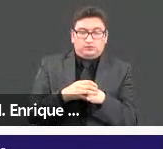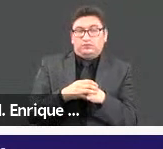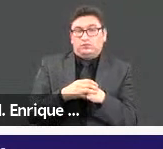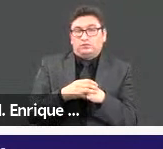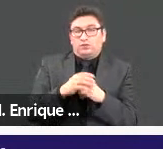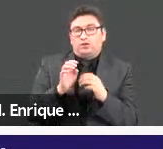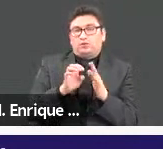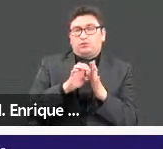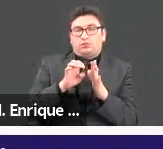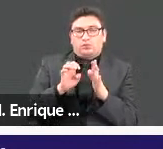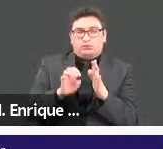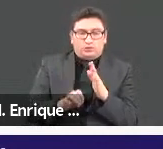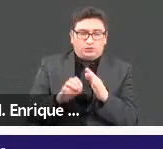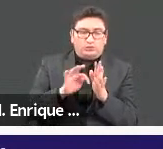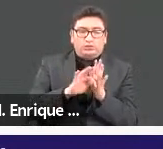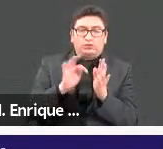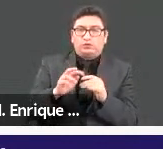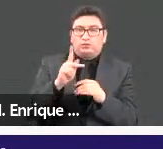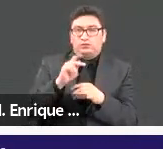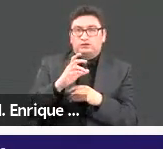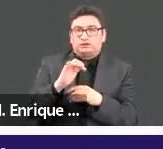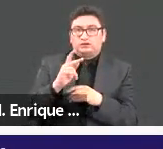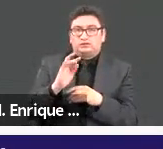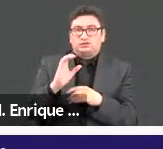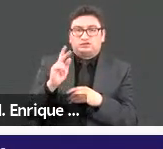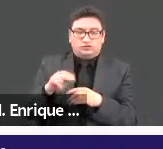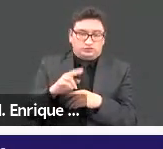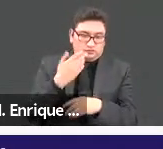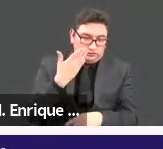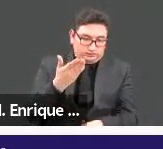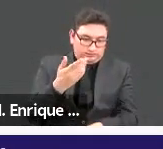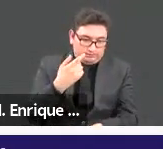ser prescripción.